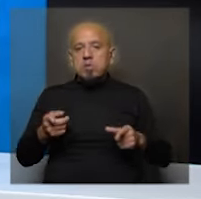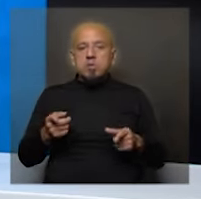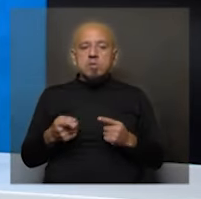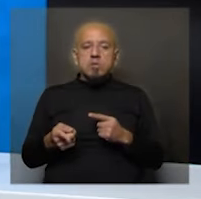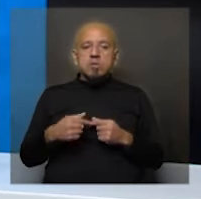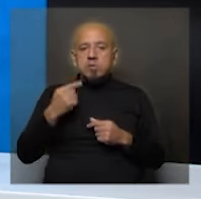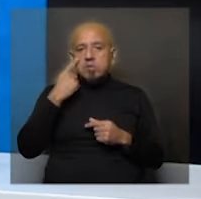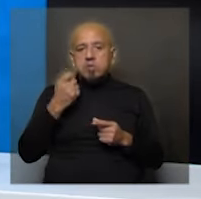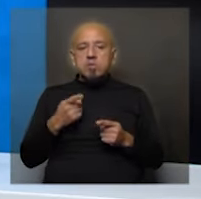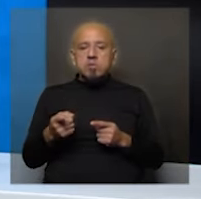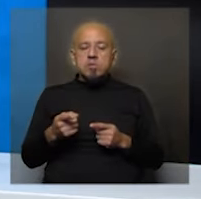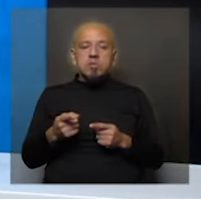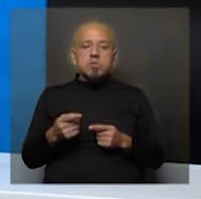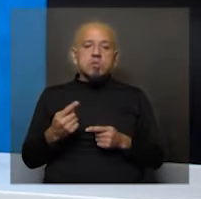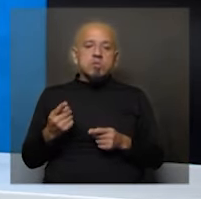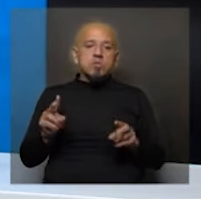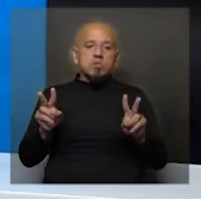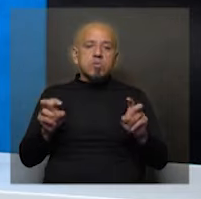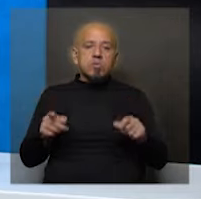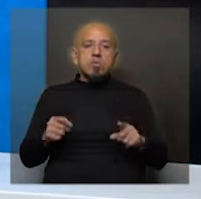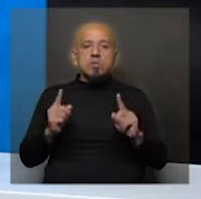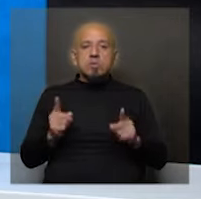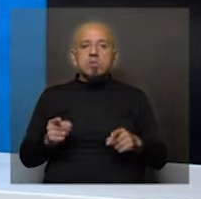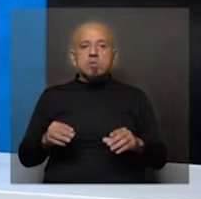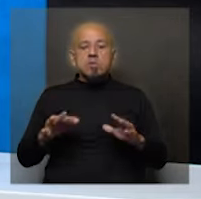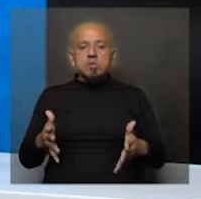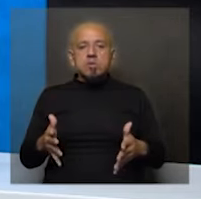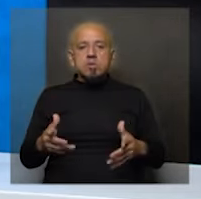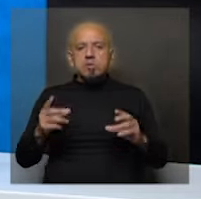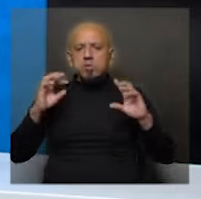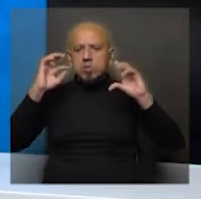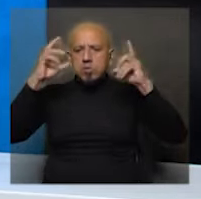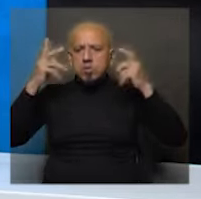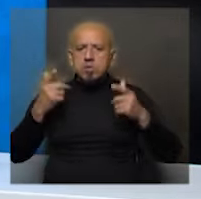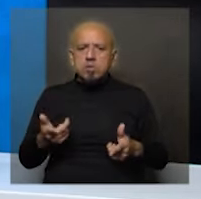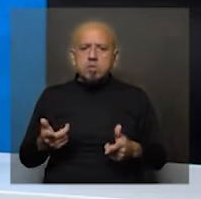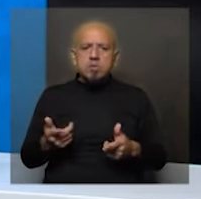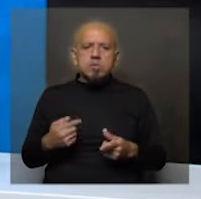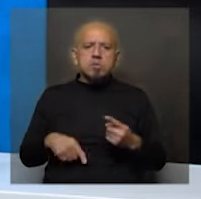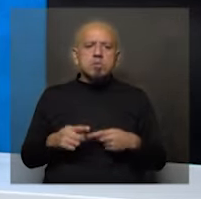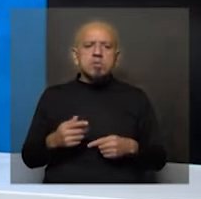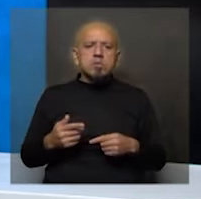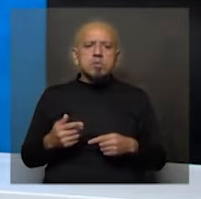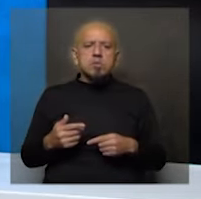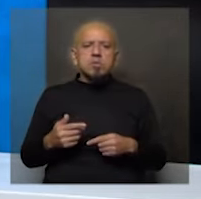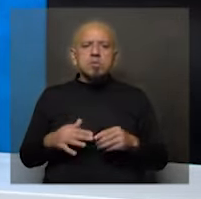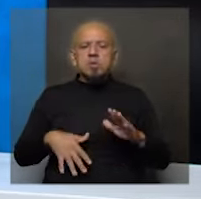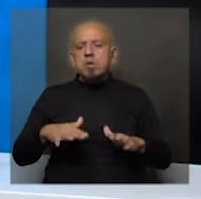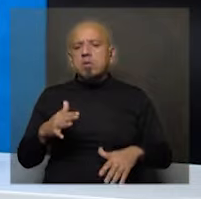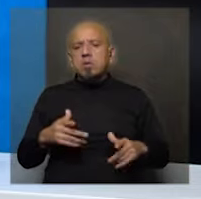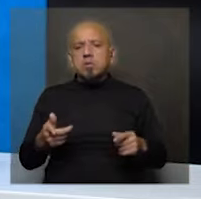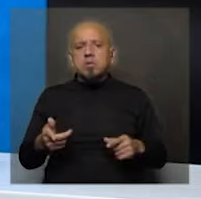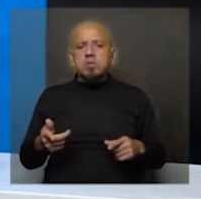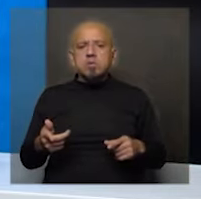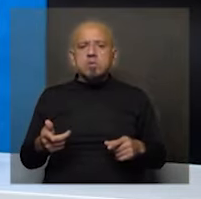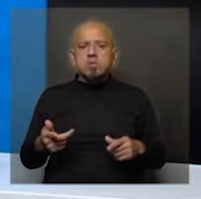detectarlos Bueno ese es un tema no identificar también que es un episodio violento un poco lo que hablábamos Recién con Mariela de a veces naturalizar prácticas que en